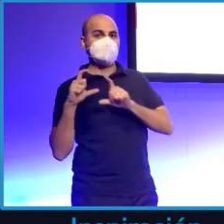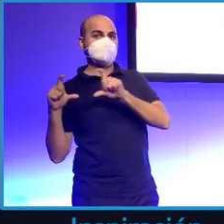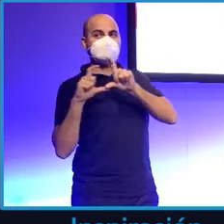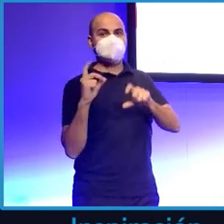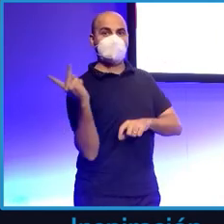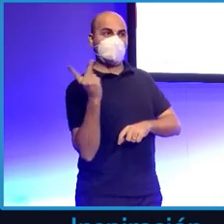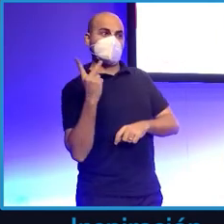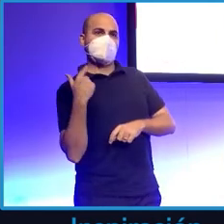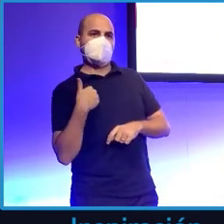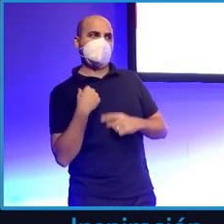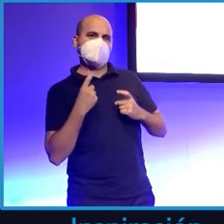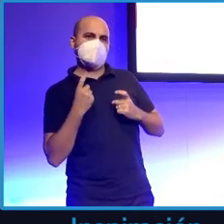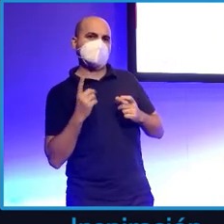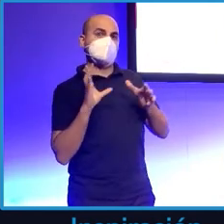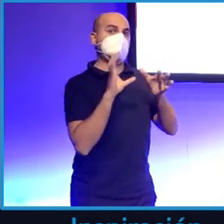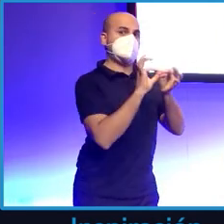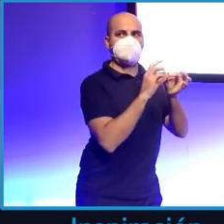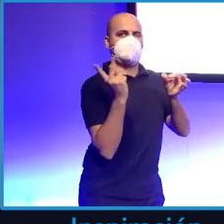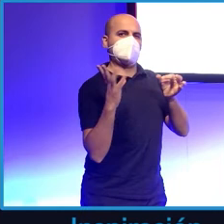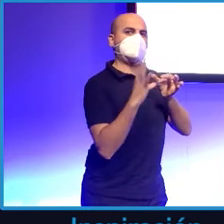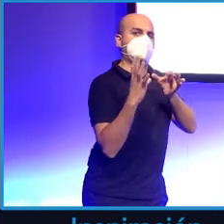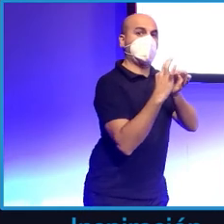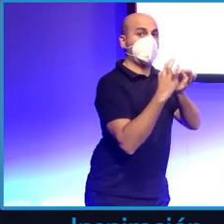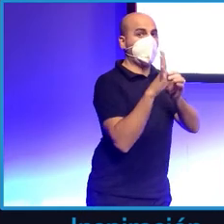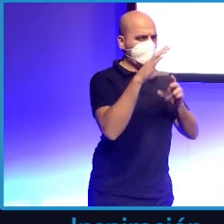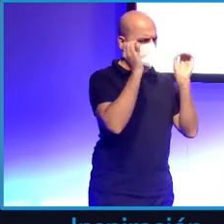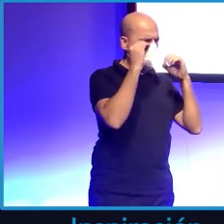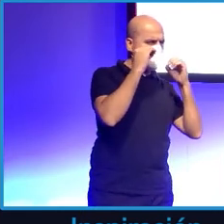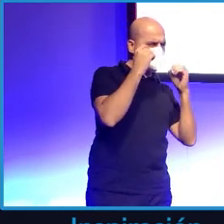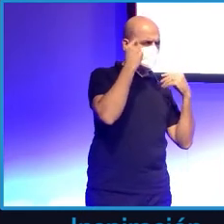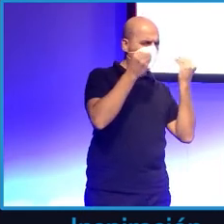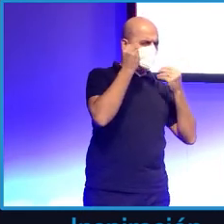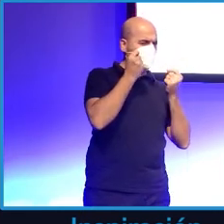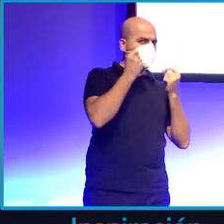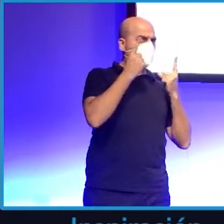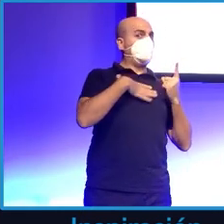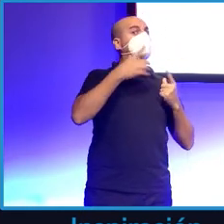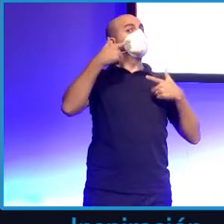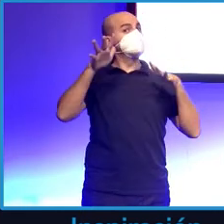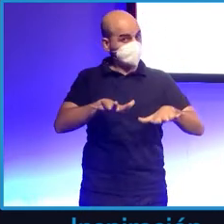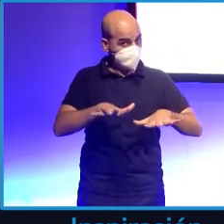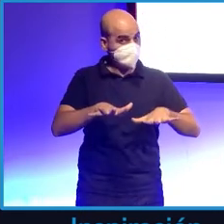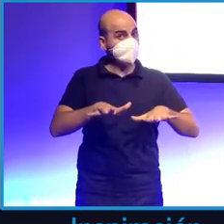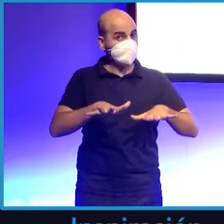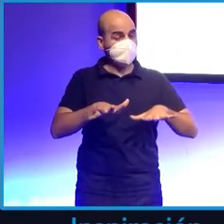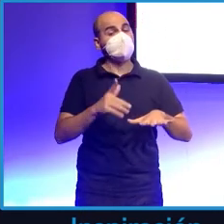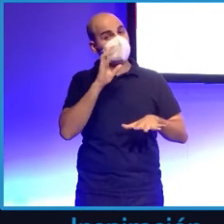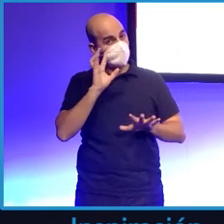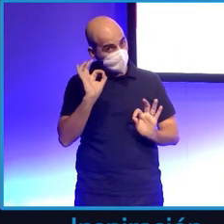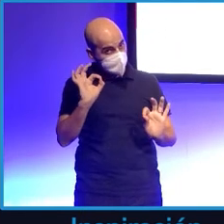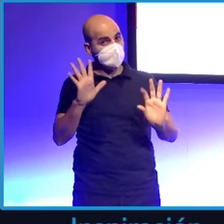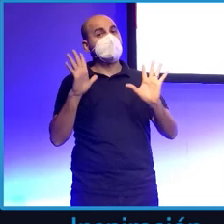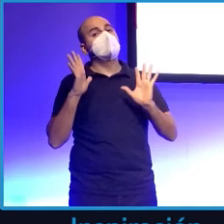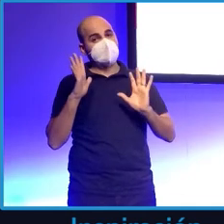ver que hay un patrón y por lo tanto ojo que nos página nos puede cazar aunque el link building no sea natural tiene que parecerlo con lo cual ojo con